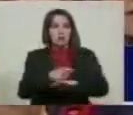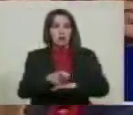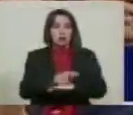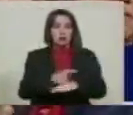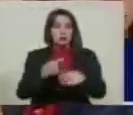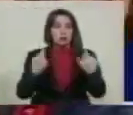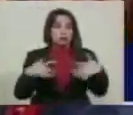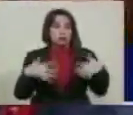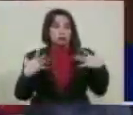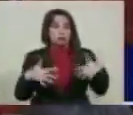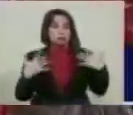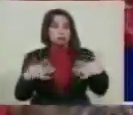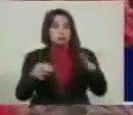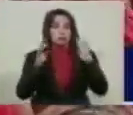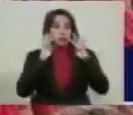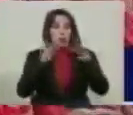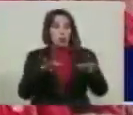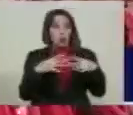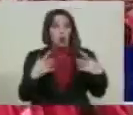Naguará, pues.